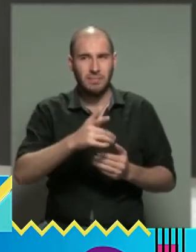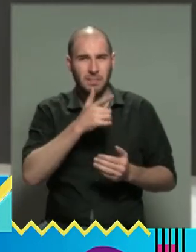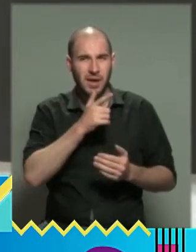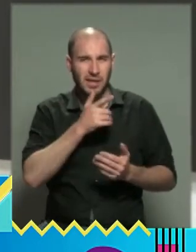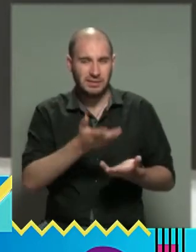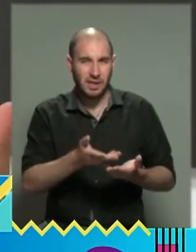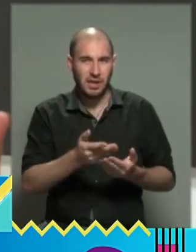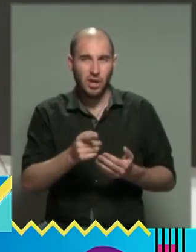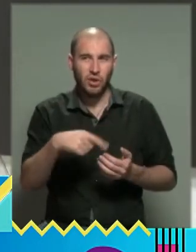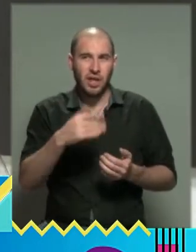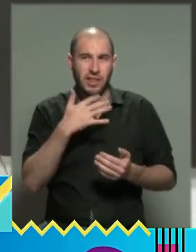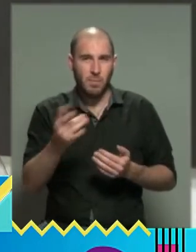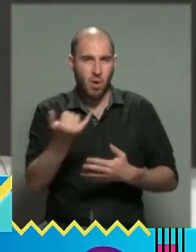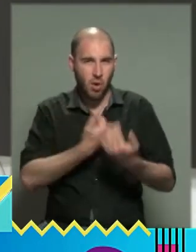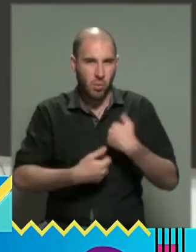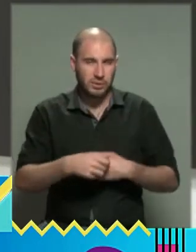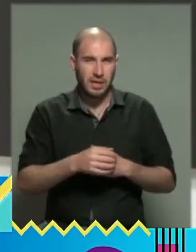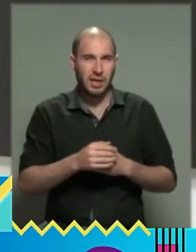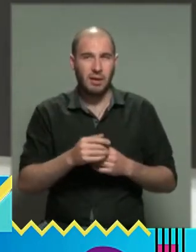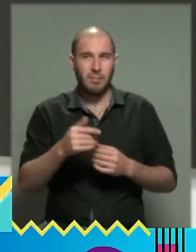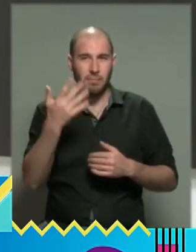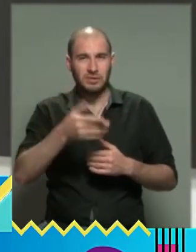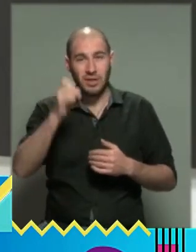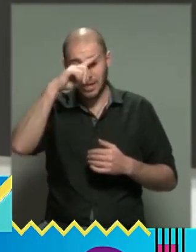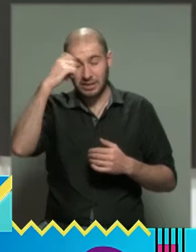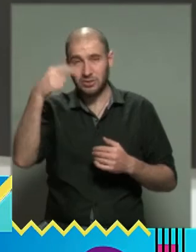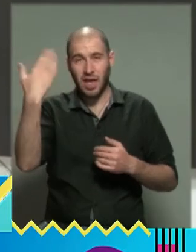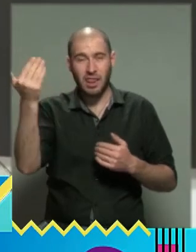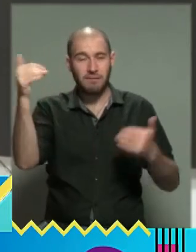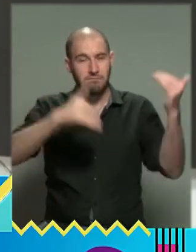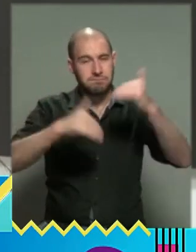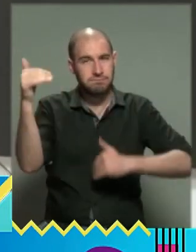Que no entendamos eso que vos nos estás diciendo, de que vienen muchos extranjeros a